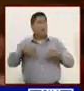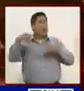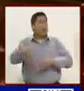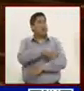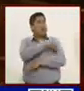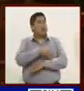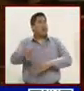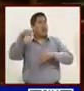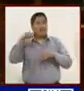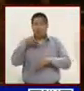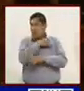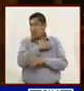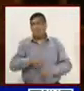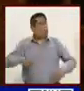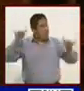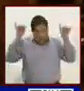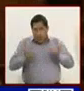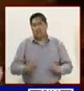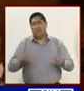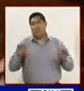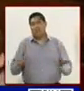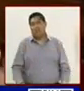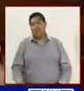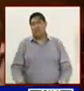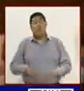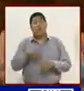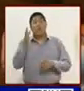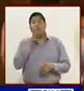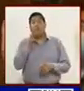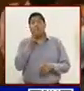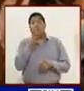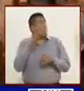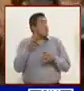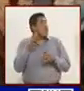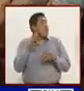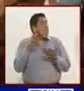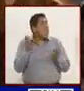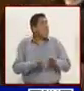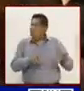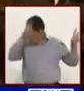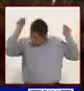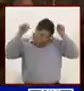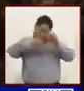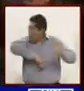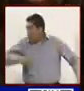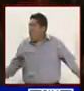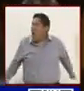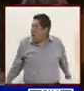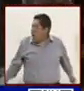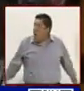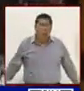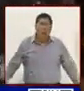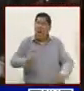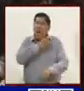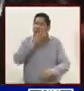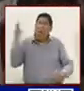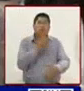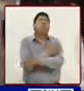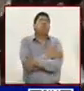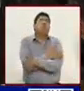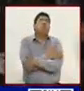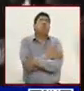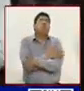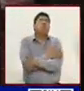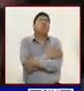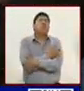calle y dicen, no, nosotros nos vamos a quedar aquí. Inclusive las madres de familia han asegurado que van a permanecer en huelga por lo menos dentro del